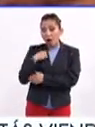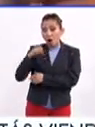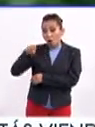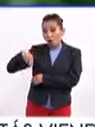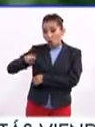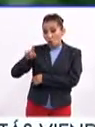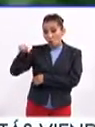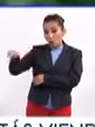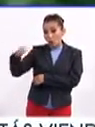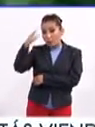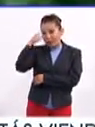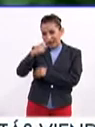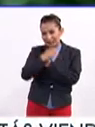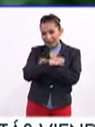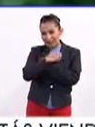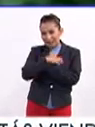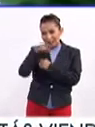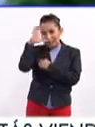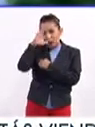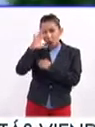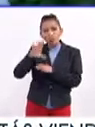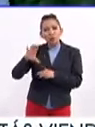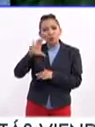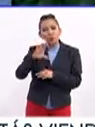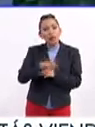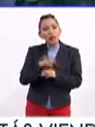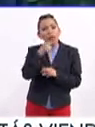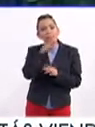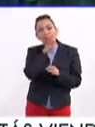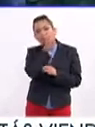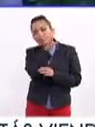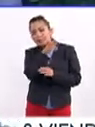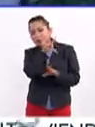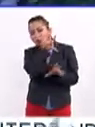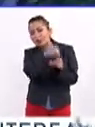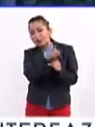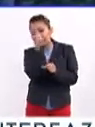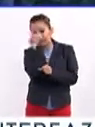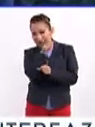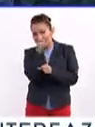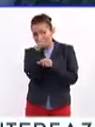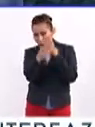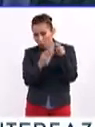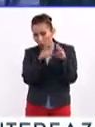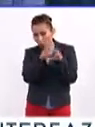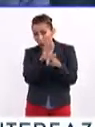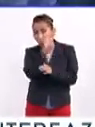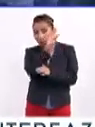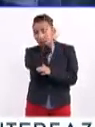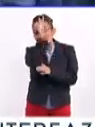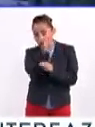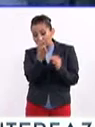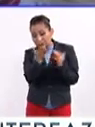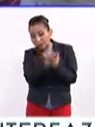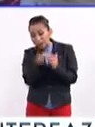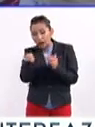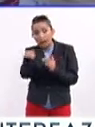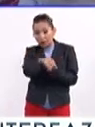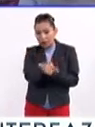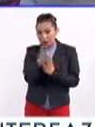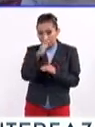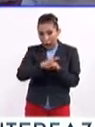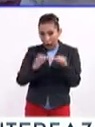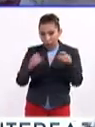de las Naciones Unidas para la Educación, la Ciencia y la Cultura reporta que del total de lenguas en el mundo, el 4%, es decir,